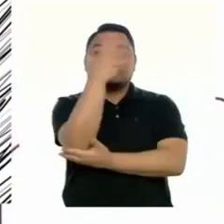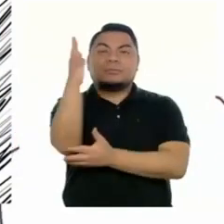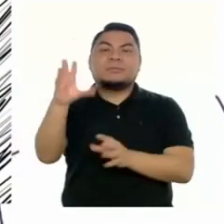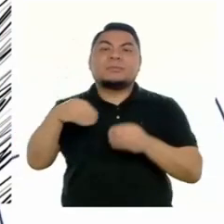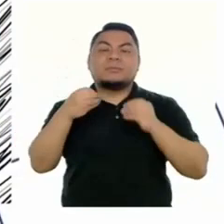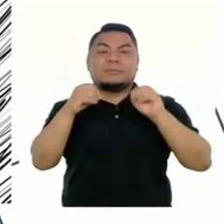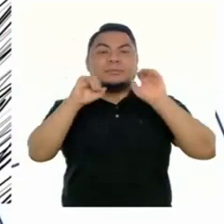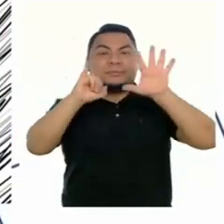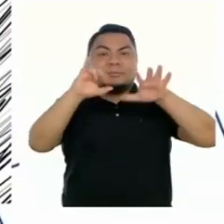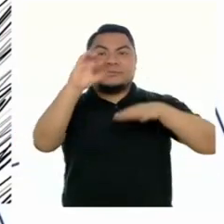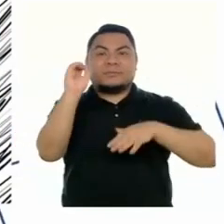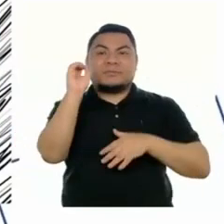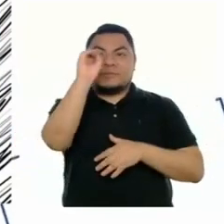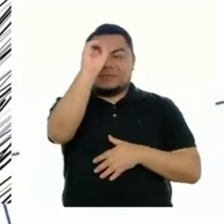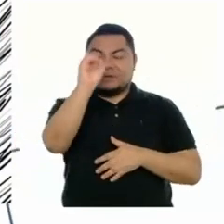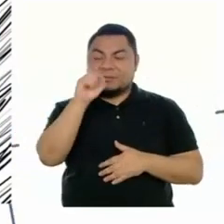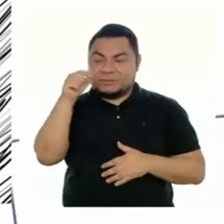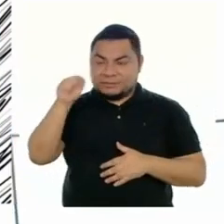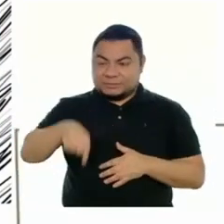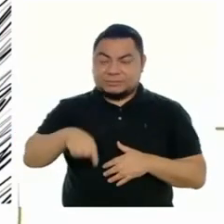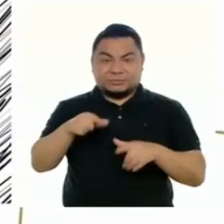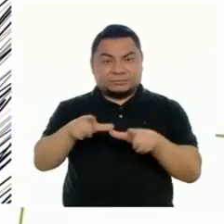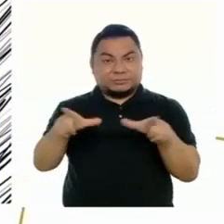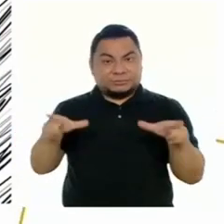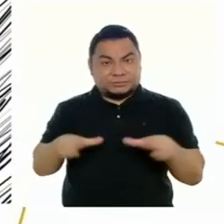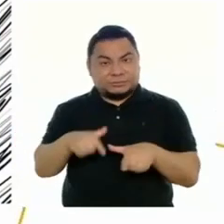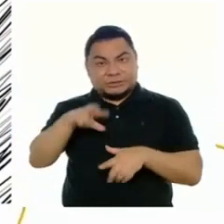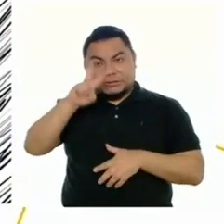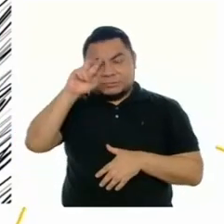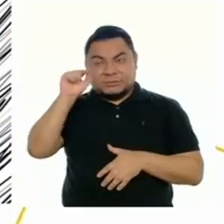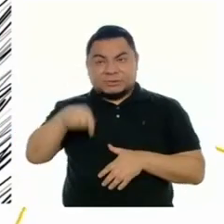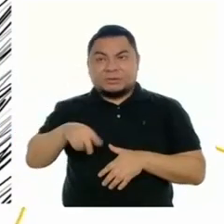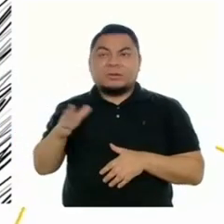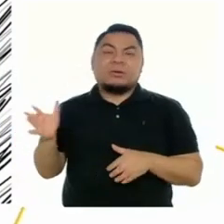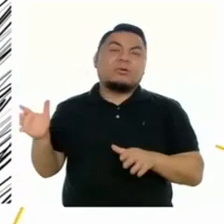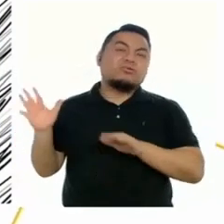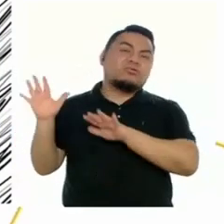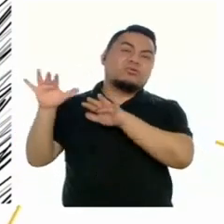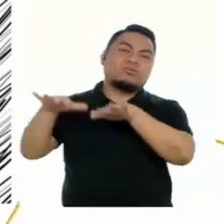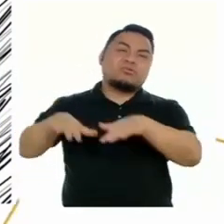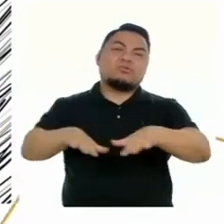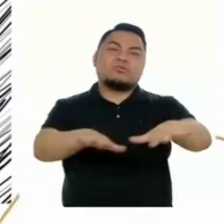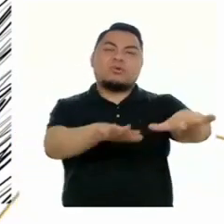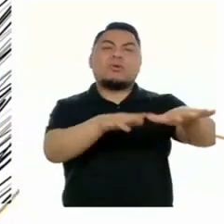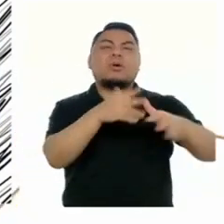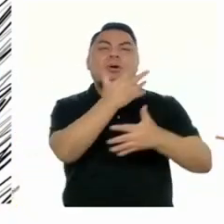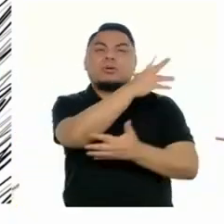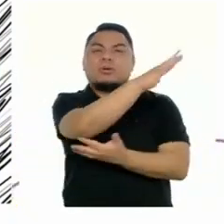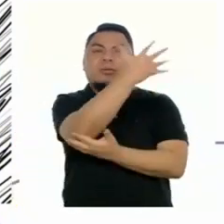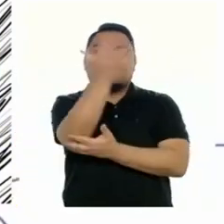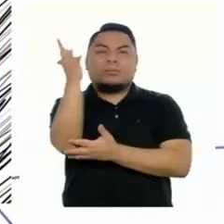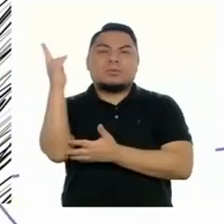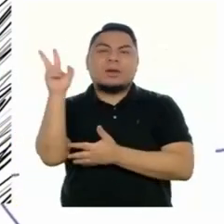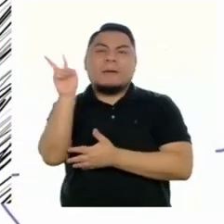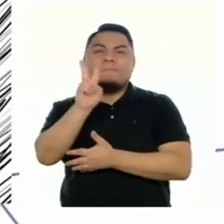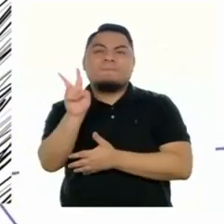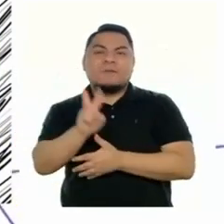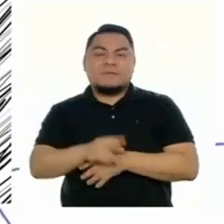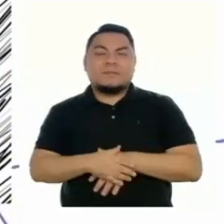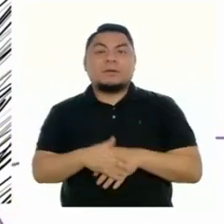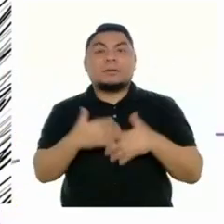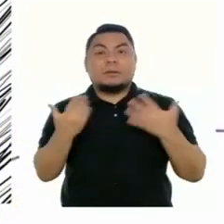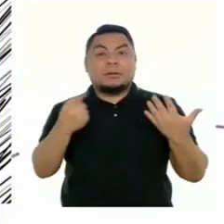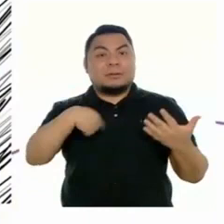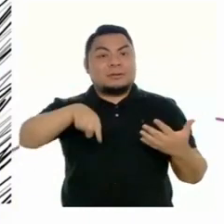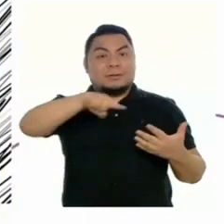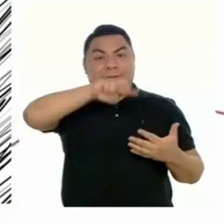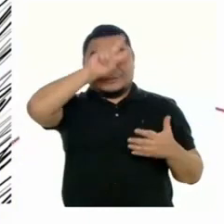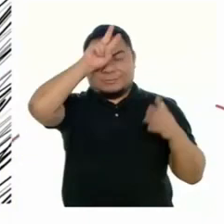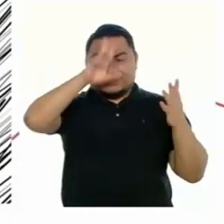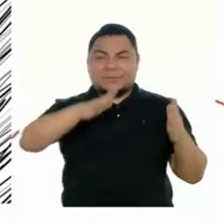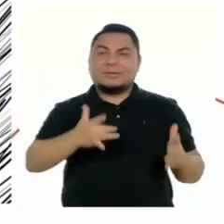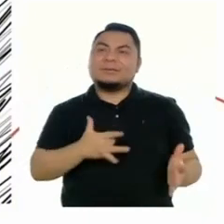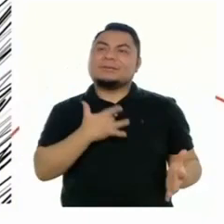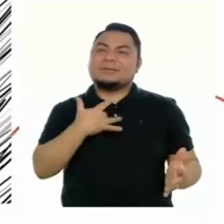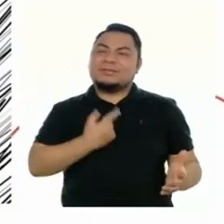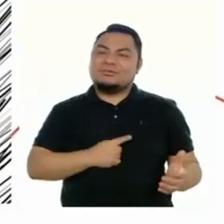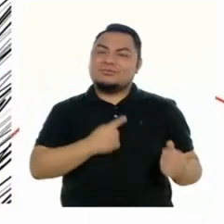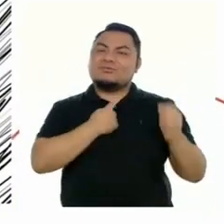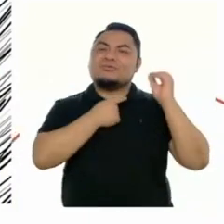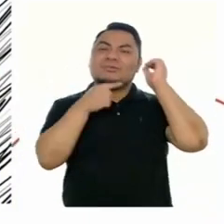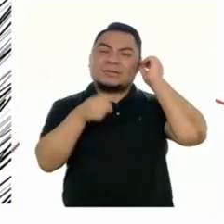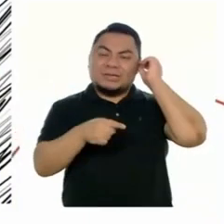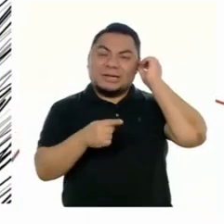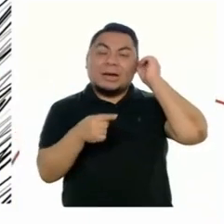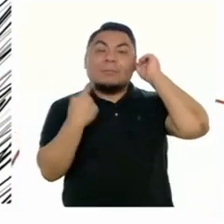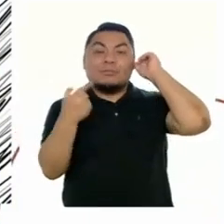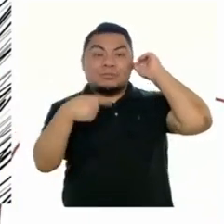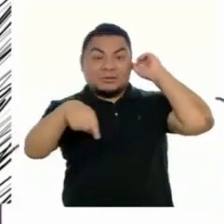que el 60% de nuestro territorio está cubierto por bosques. Los peruanos debemos sentirnos orgullosos de